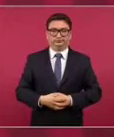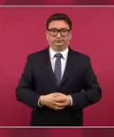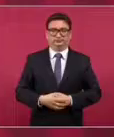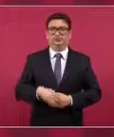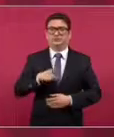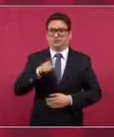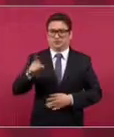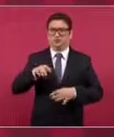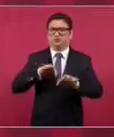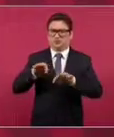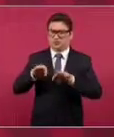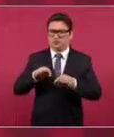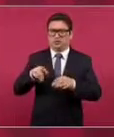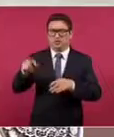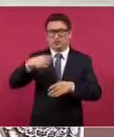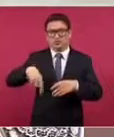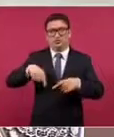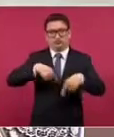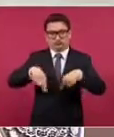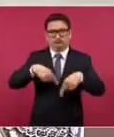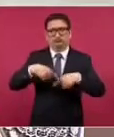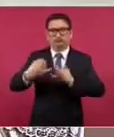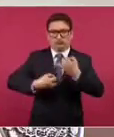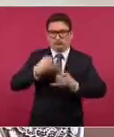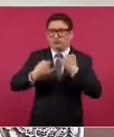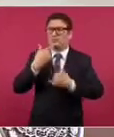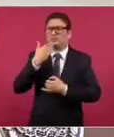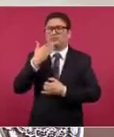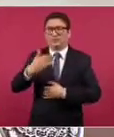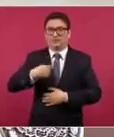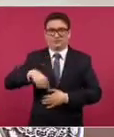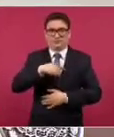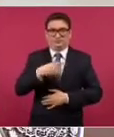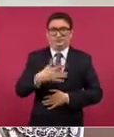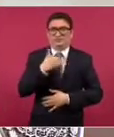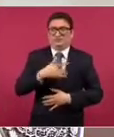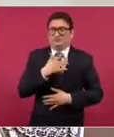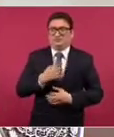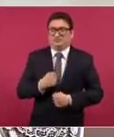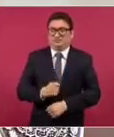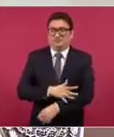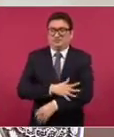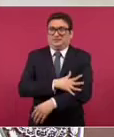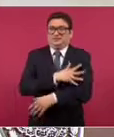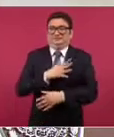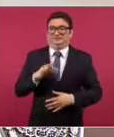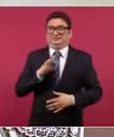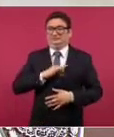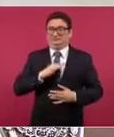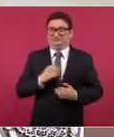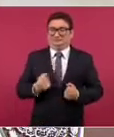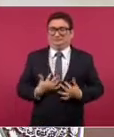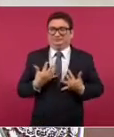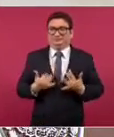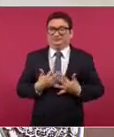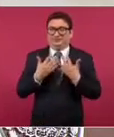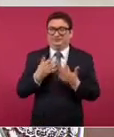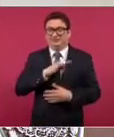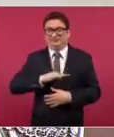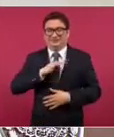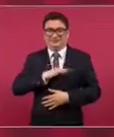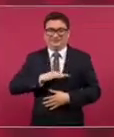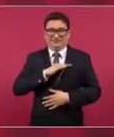Muy bien. Y nos dieron momentos de alegría, de